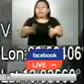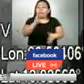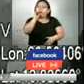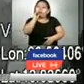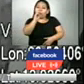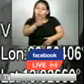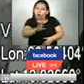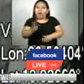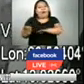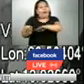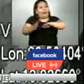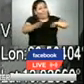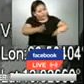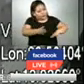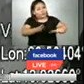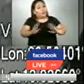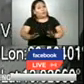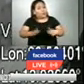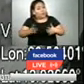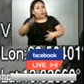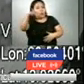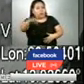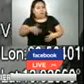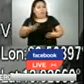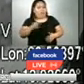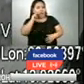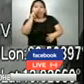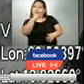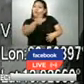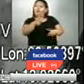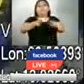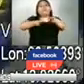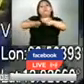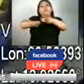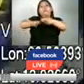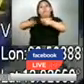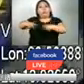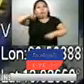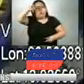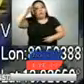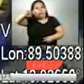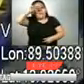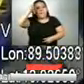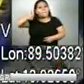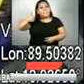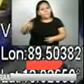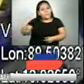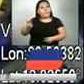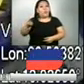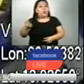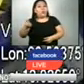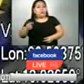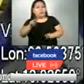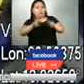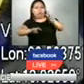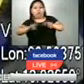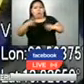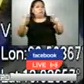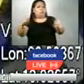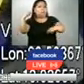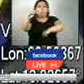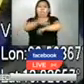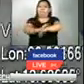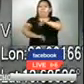son casos aislados y que a la fecha se tienen resultados positivos por el accionar policial, ya que muchos de los hechores han